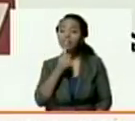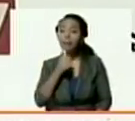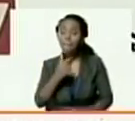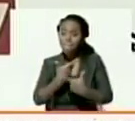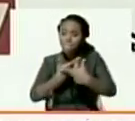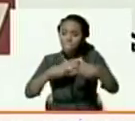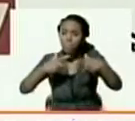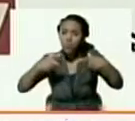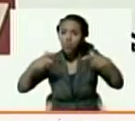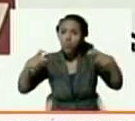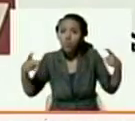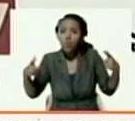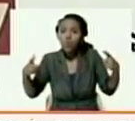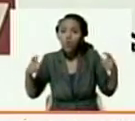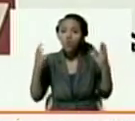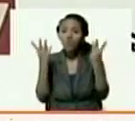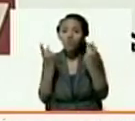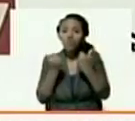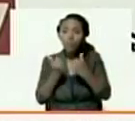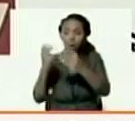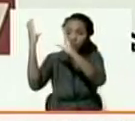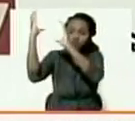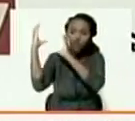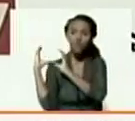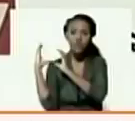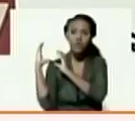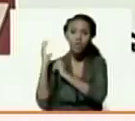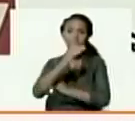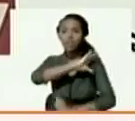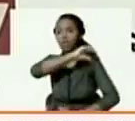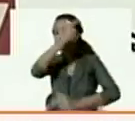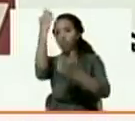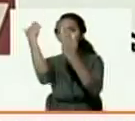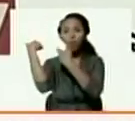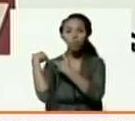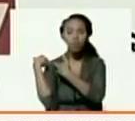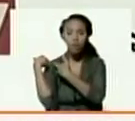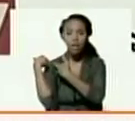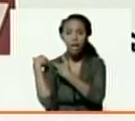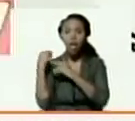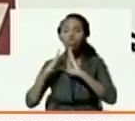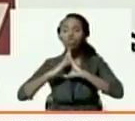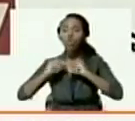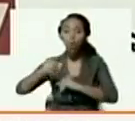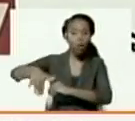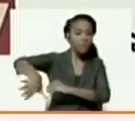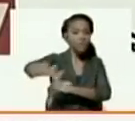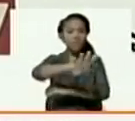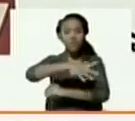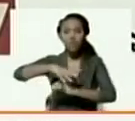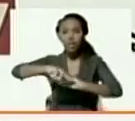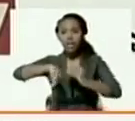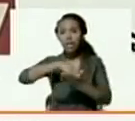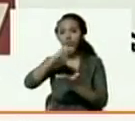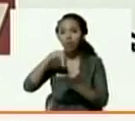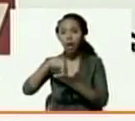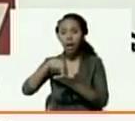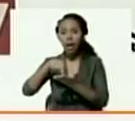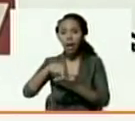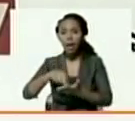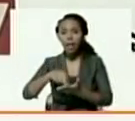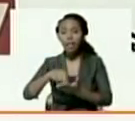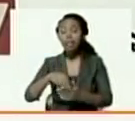mayores, el mayor número en cargos de dirección en todo lo que es el territorio nacional. Casi